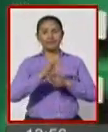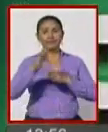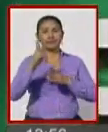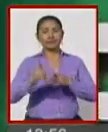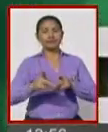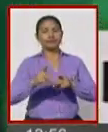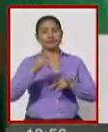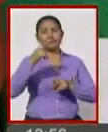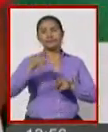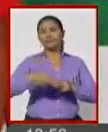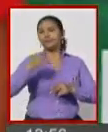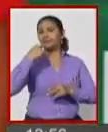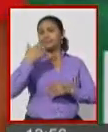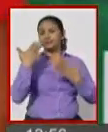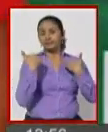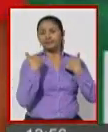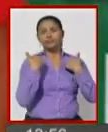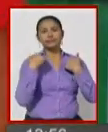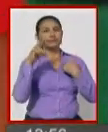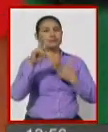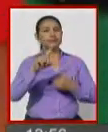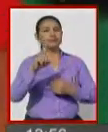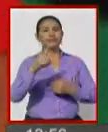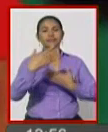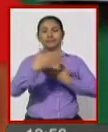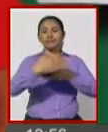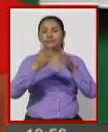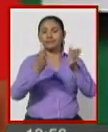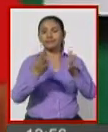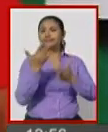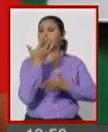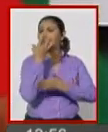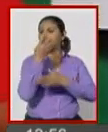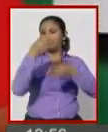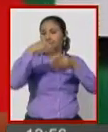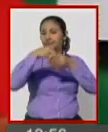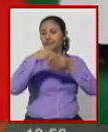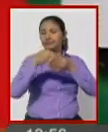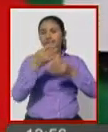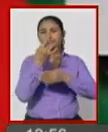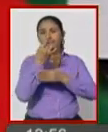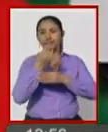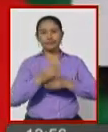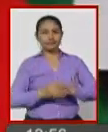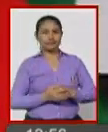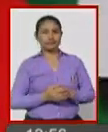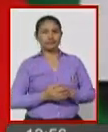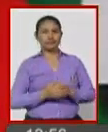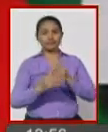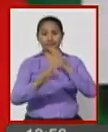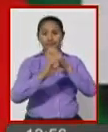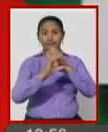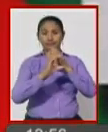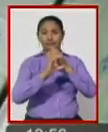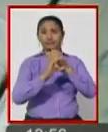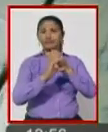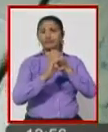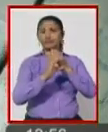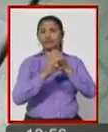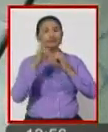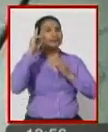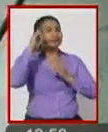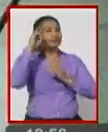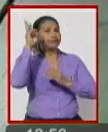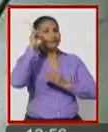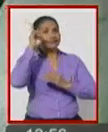de Chuquisaca, en posesión de 31 paquetes en forma de ladrillo, en un tracto camión, donde